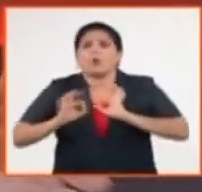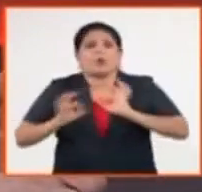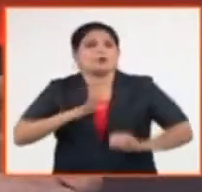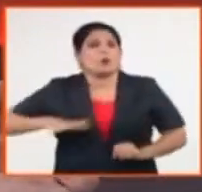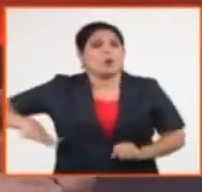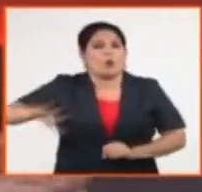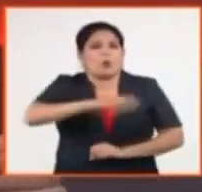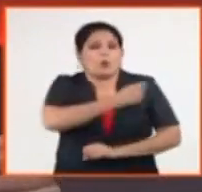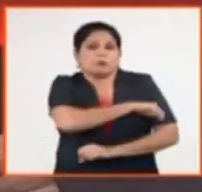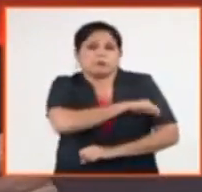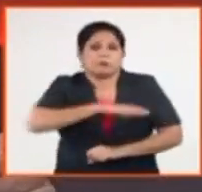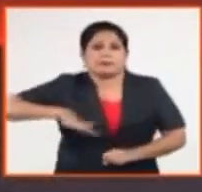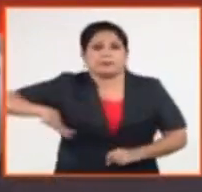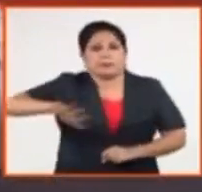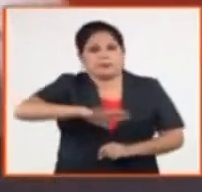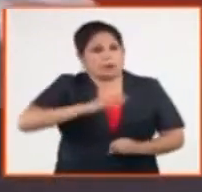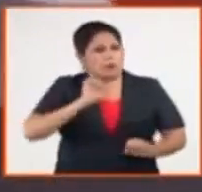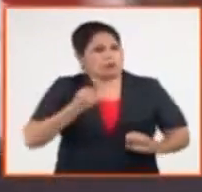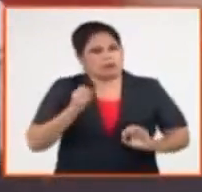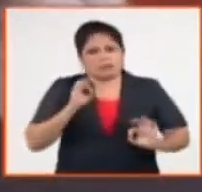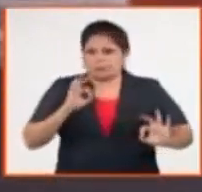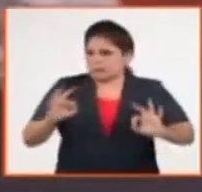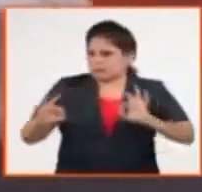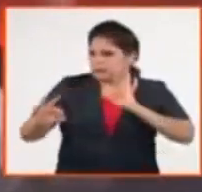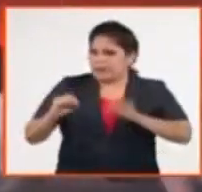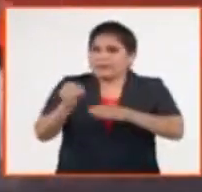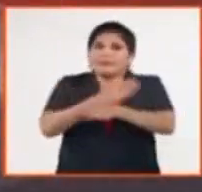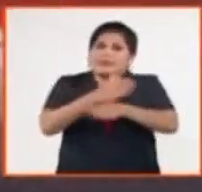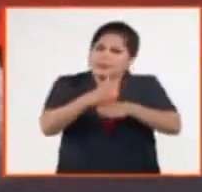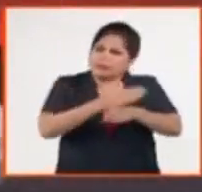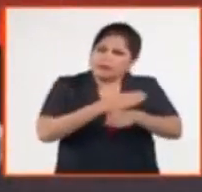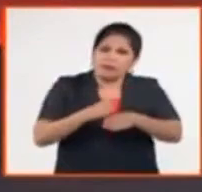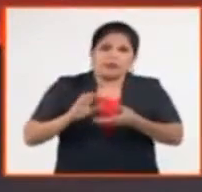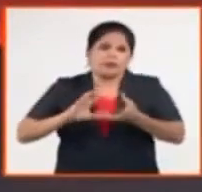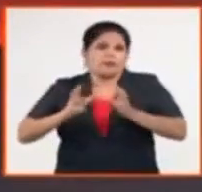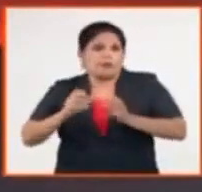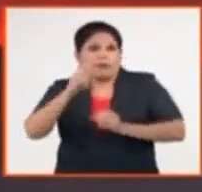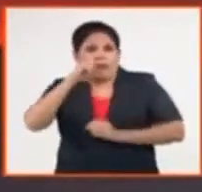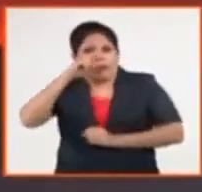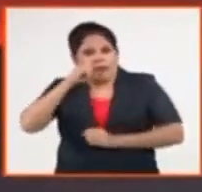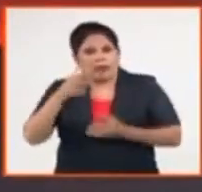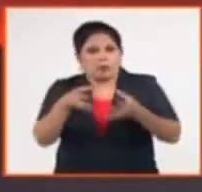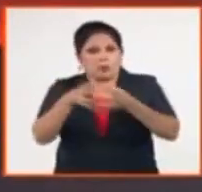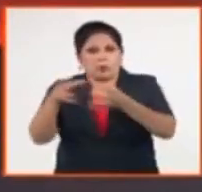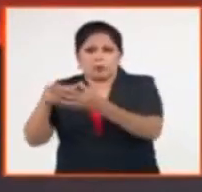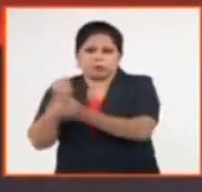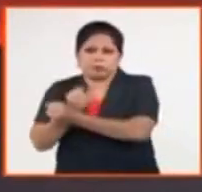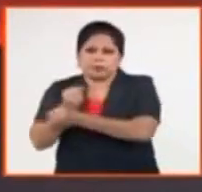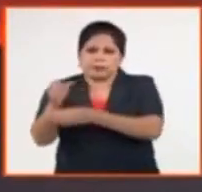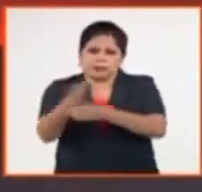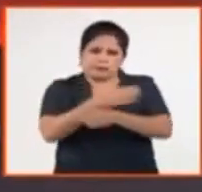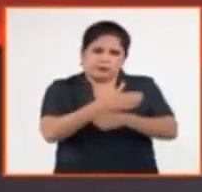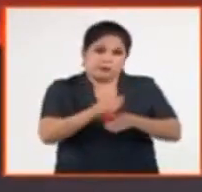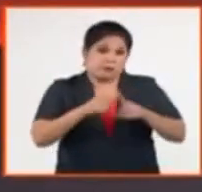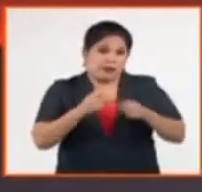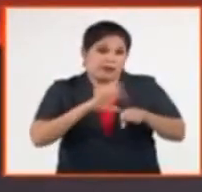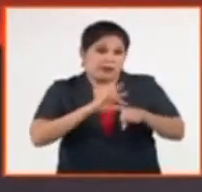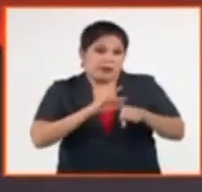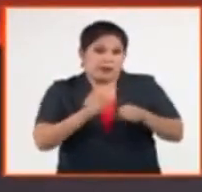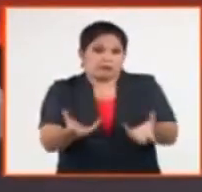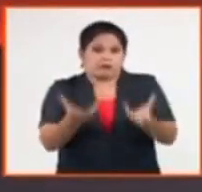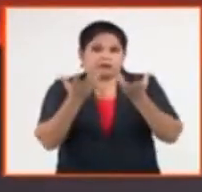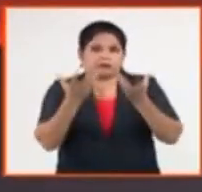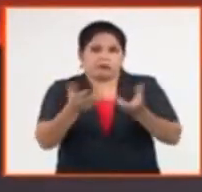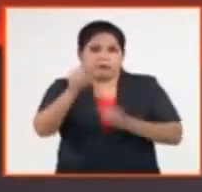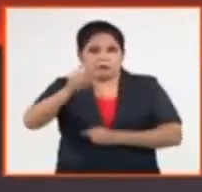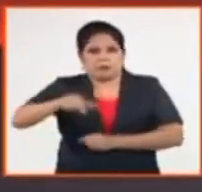población. Y abarca todos los rangos de edad, de grupos de riesgo, etcétera, como se decía. Ahora